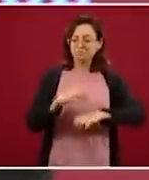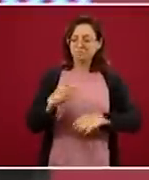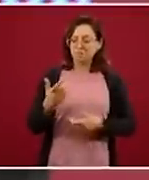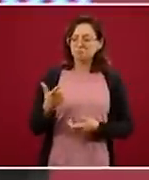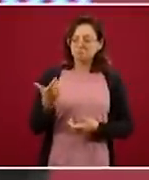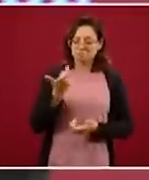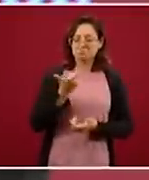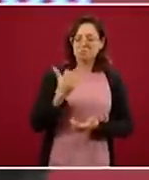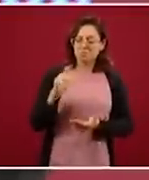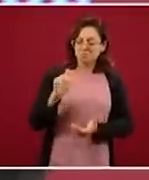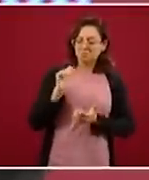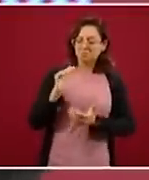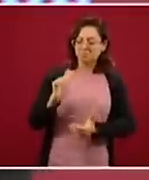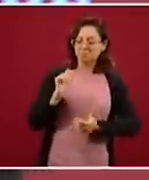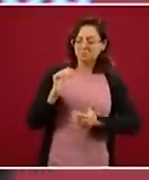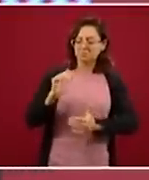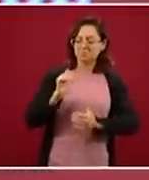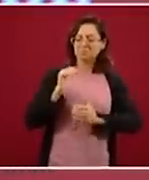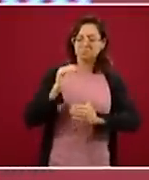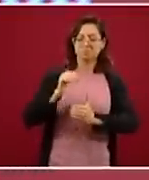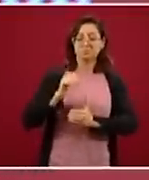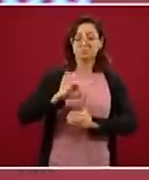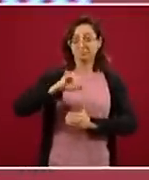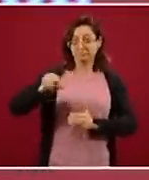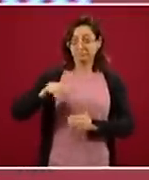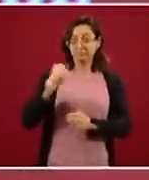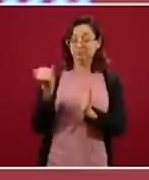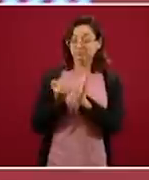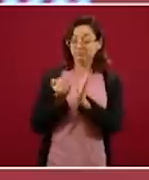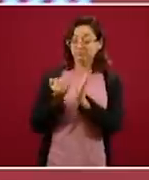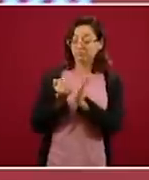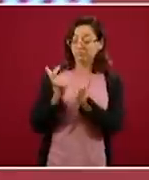impuestos, se pueden crear